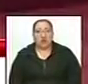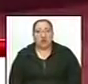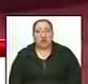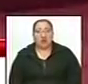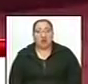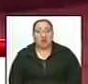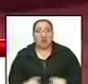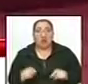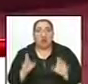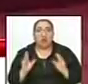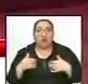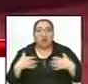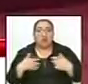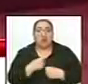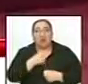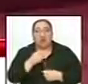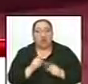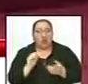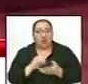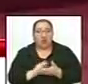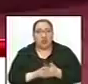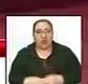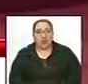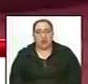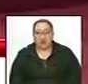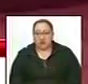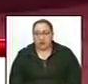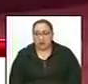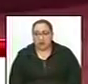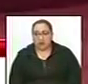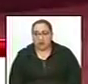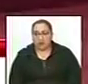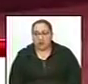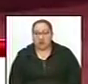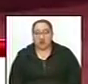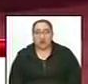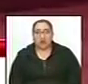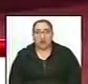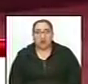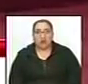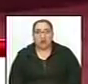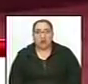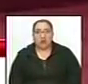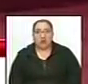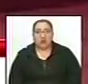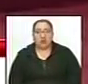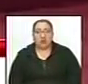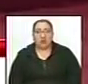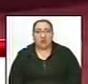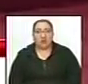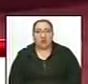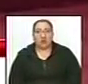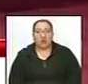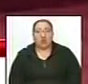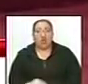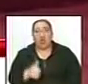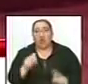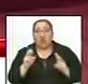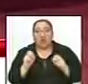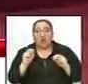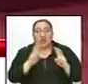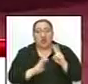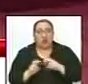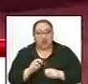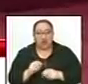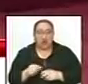pues algunos le deben tener miedo a la prensa porque no han puesto el caso para de una vez debatirlo, y hay otros casos también, materia de investigación en esta subcomisión,